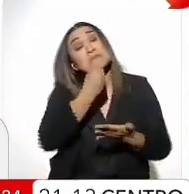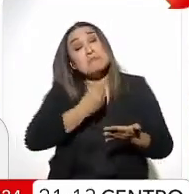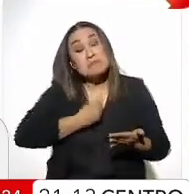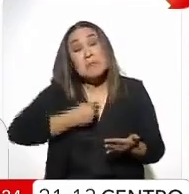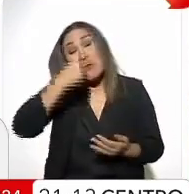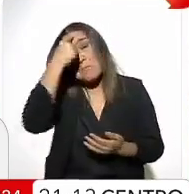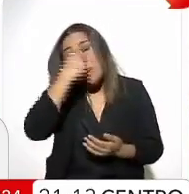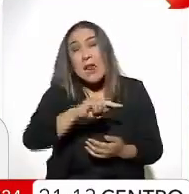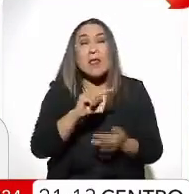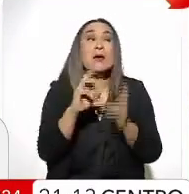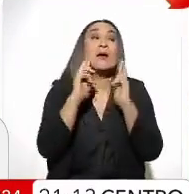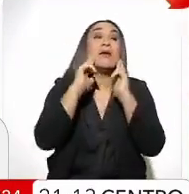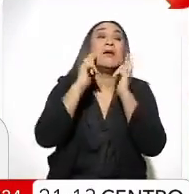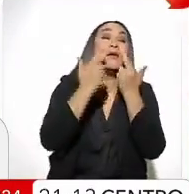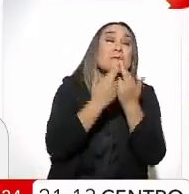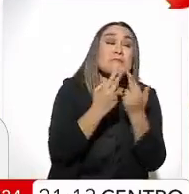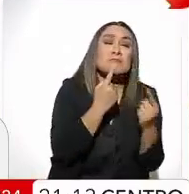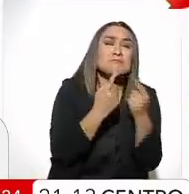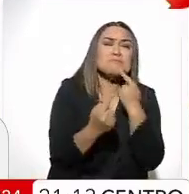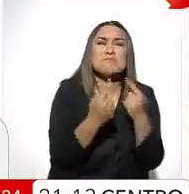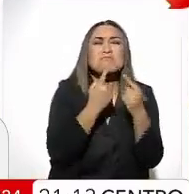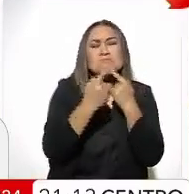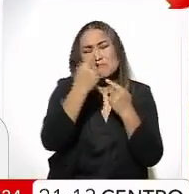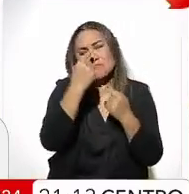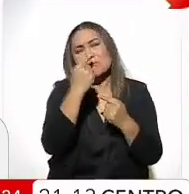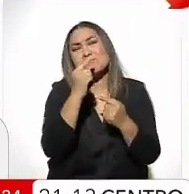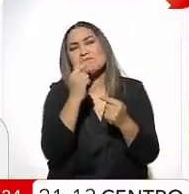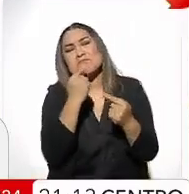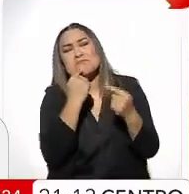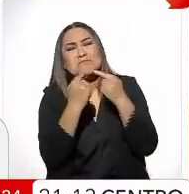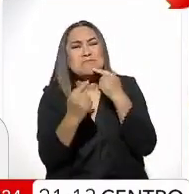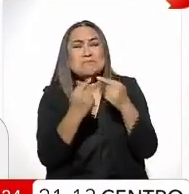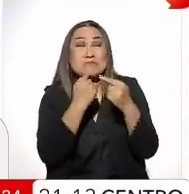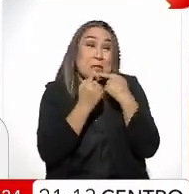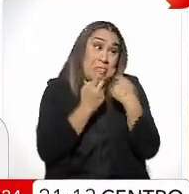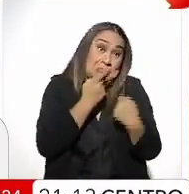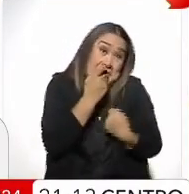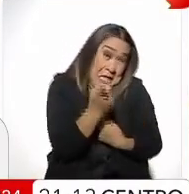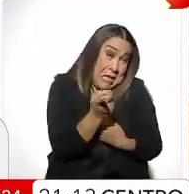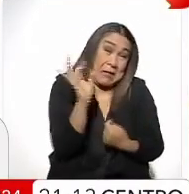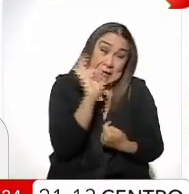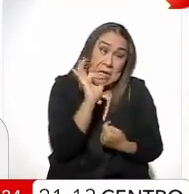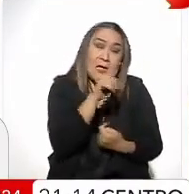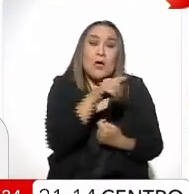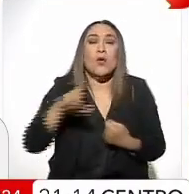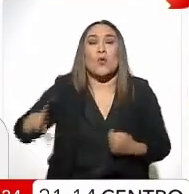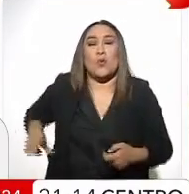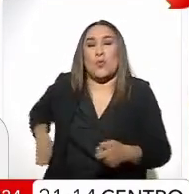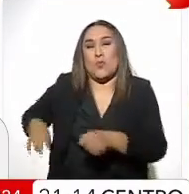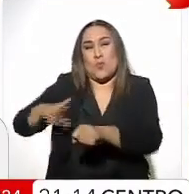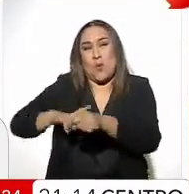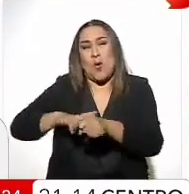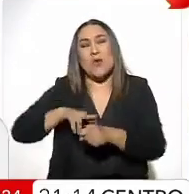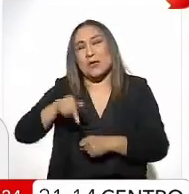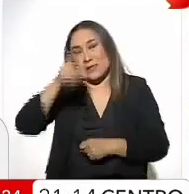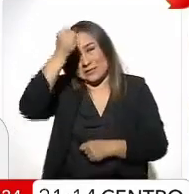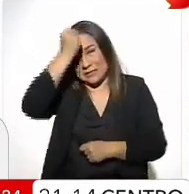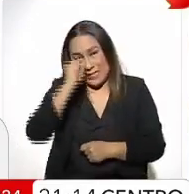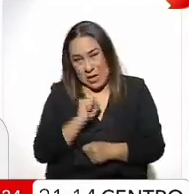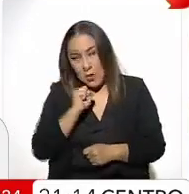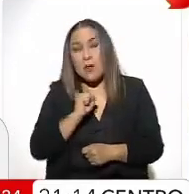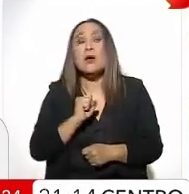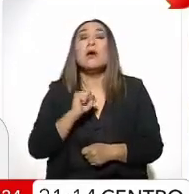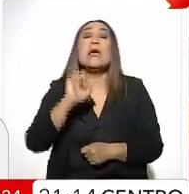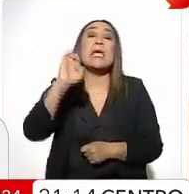para estar en el medio de una disputa, supuestamente del gobernador de Sinaloa y el